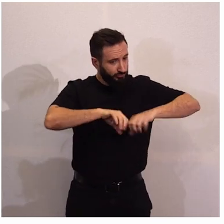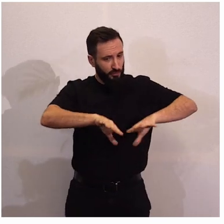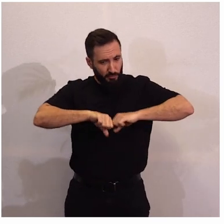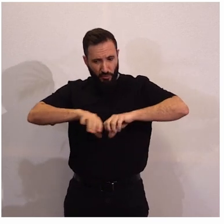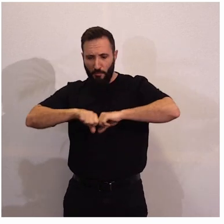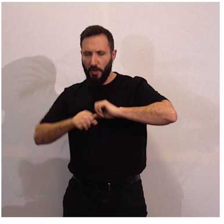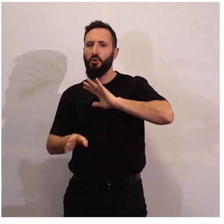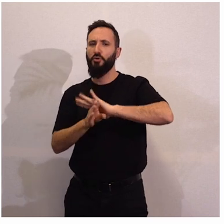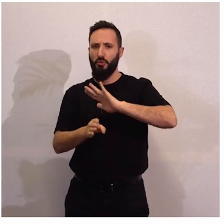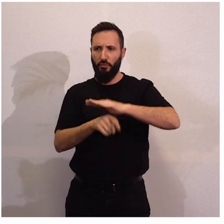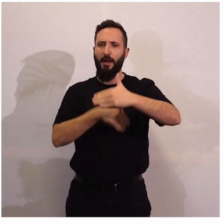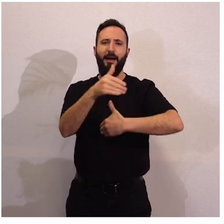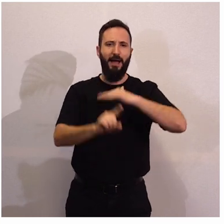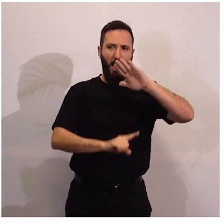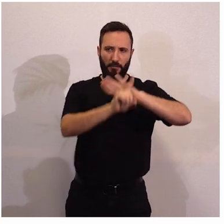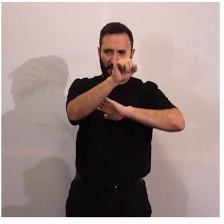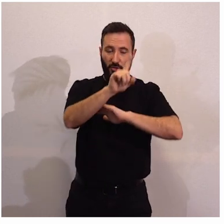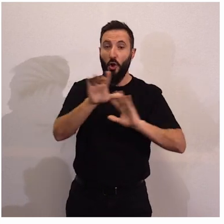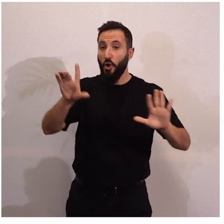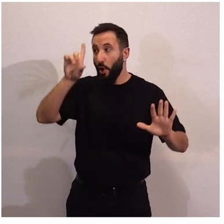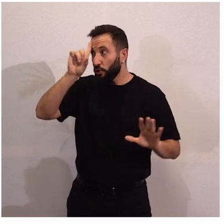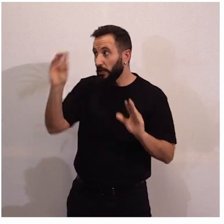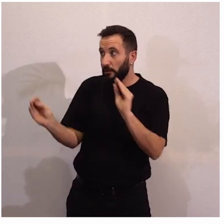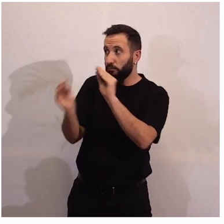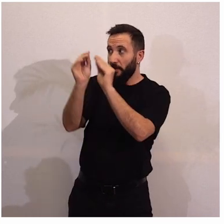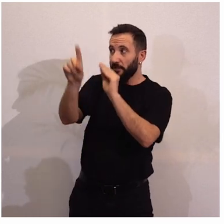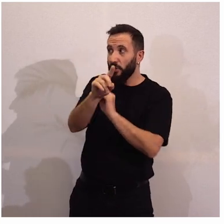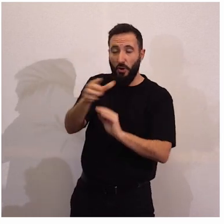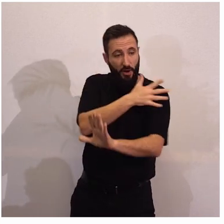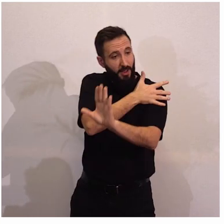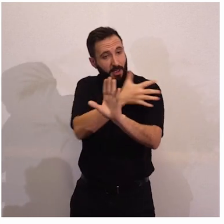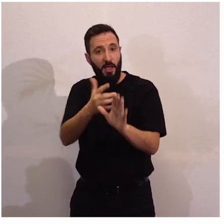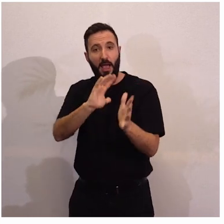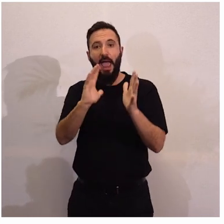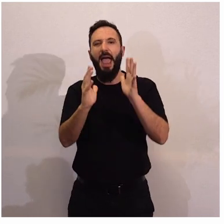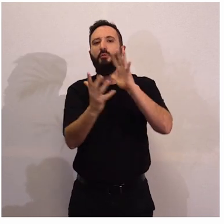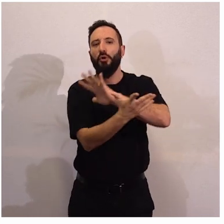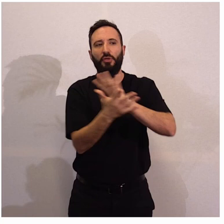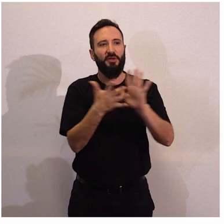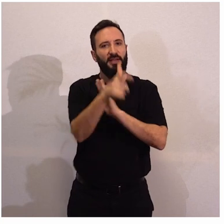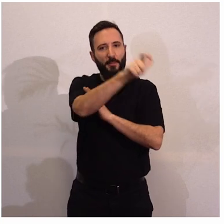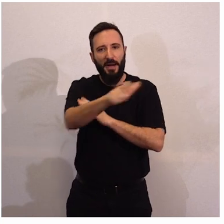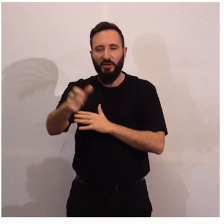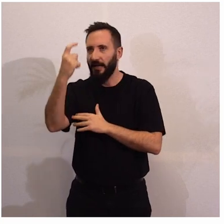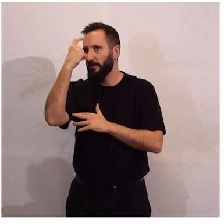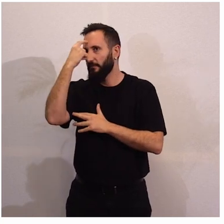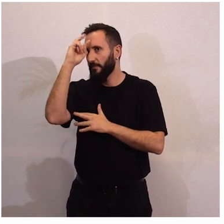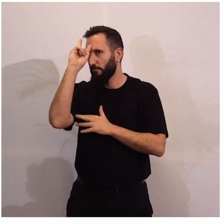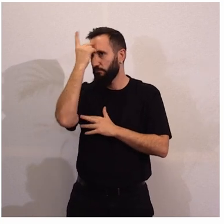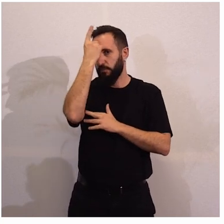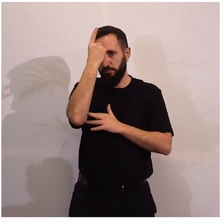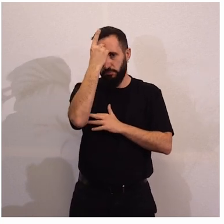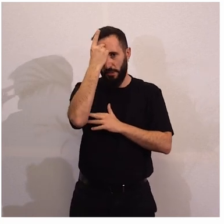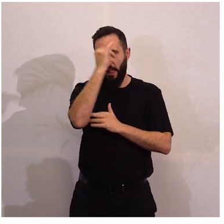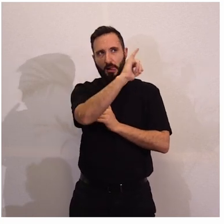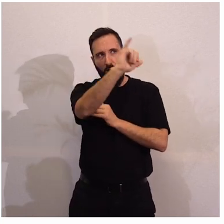pero no sé si estás conmigo en que si hay una evolución, ahora hay otra mentalidad, está empezando a surgir otra forma de